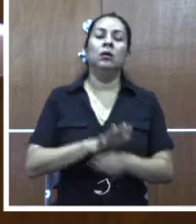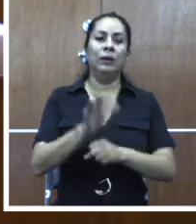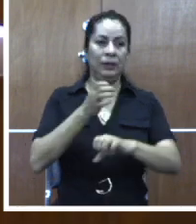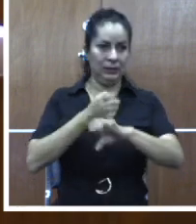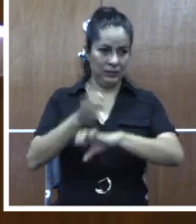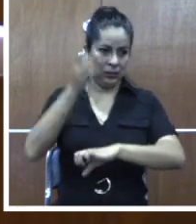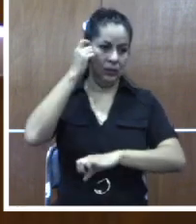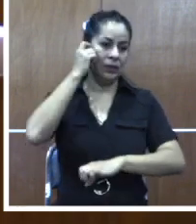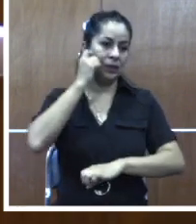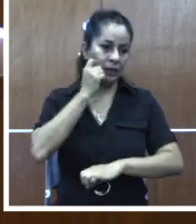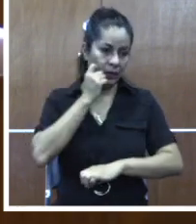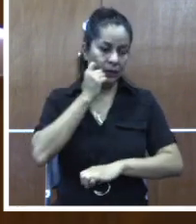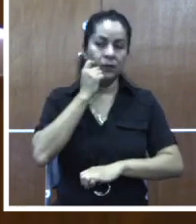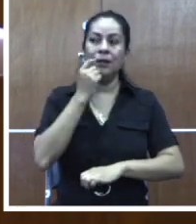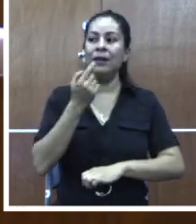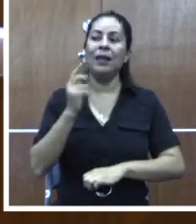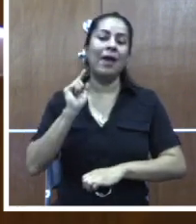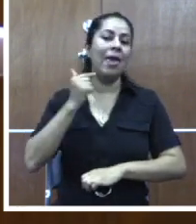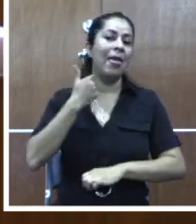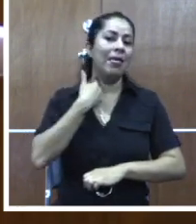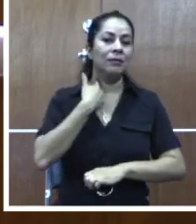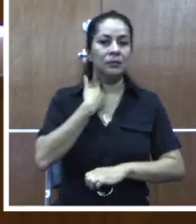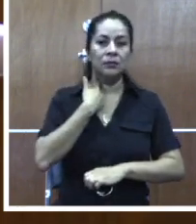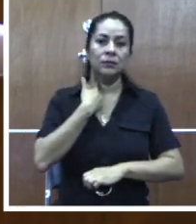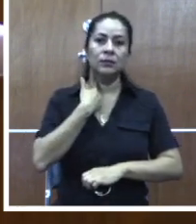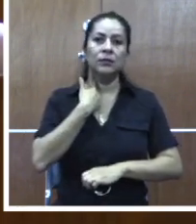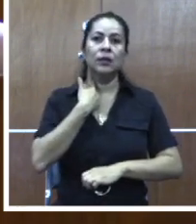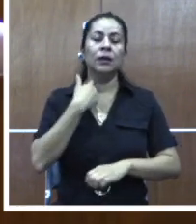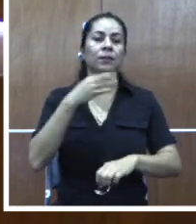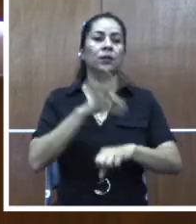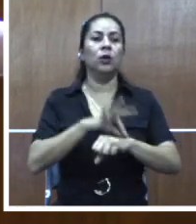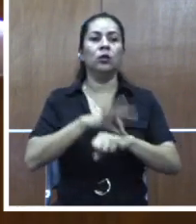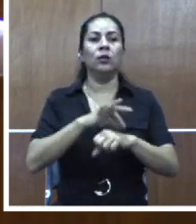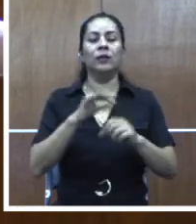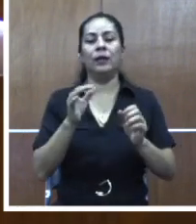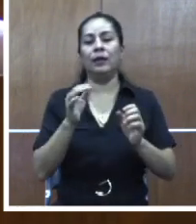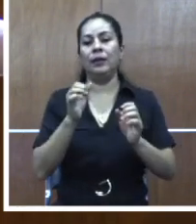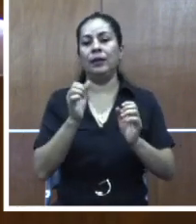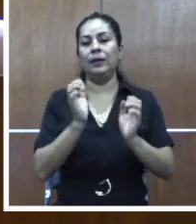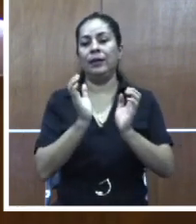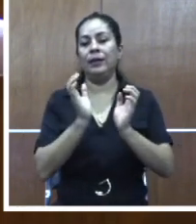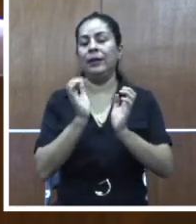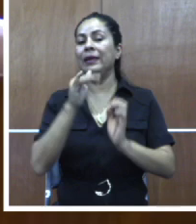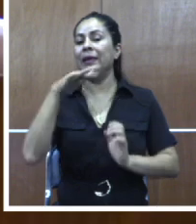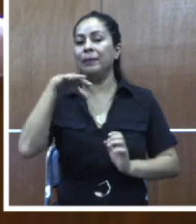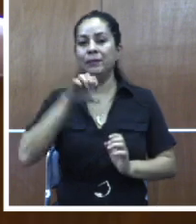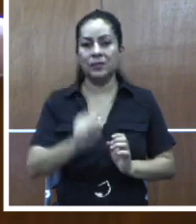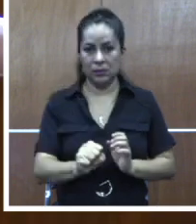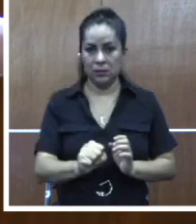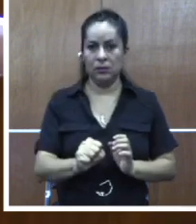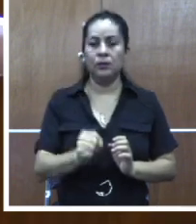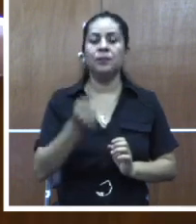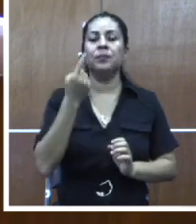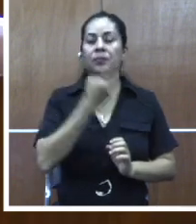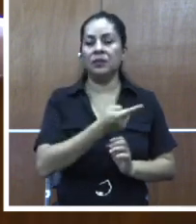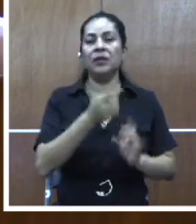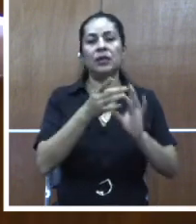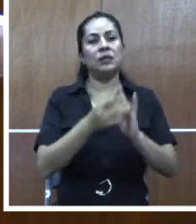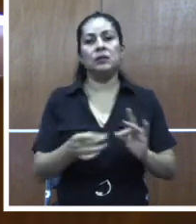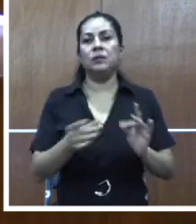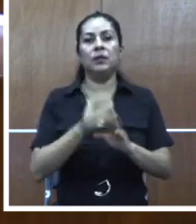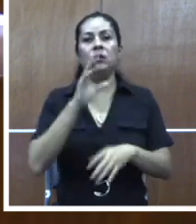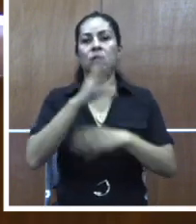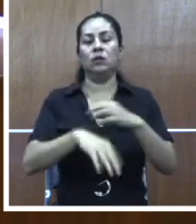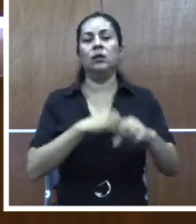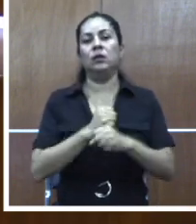de Guerrero, la exdirectora de prestaciones médicas del IMSS, la doctora Célida Duque Molina, señaló que en el